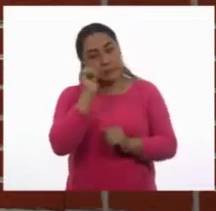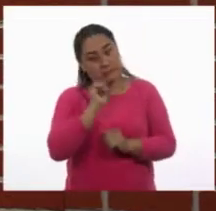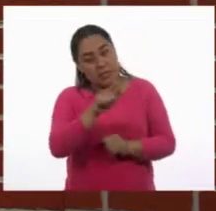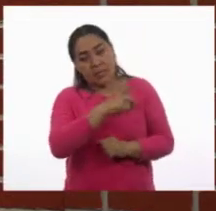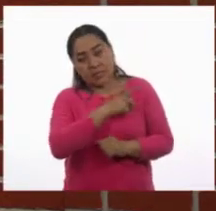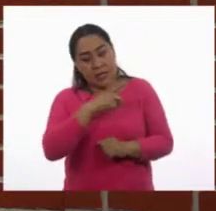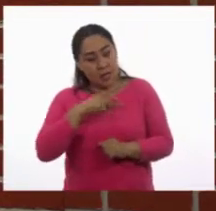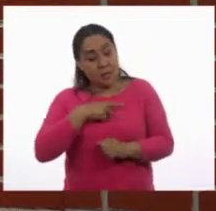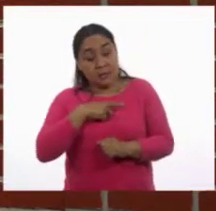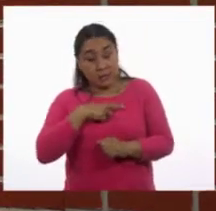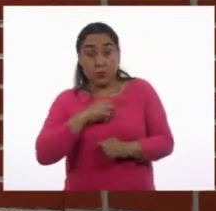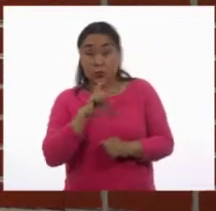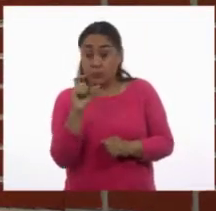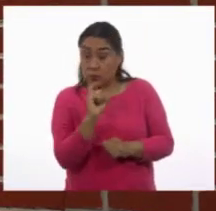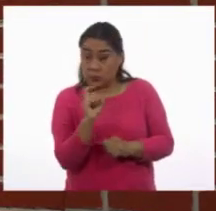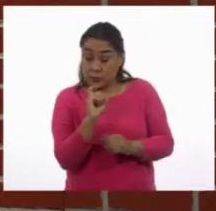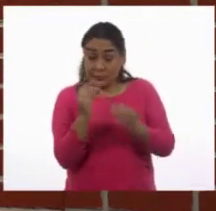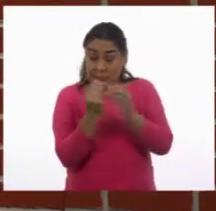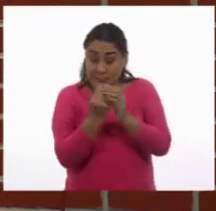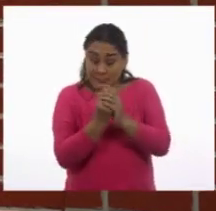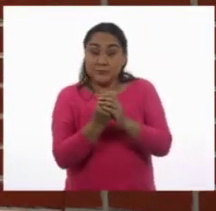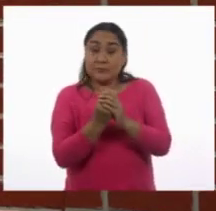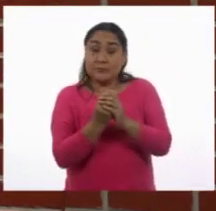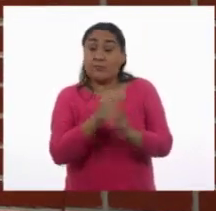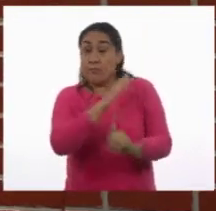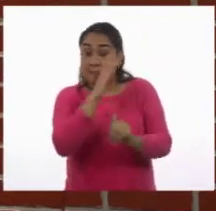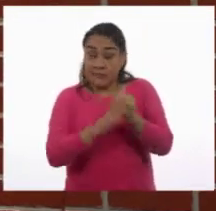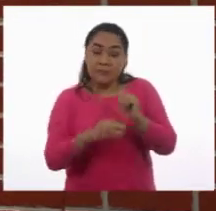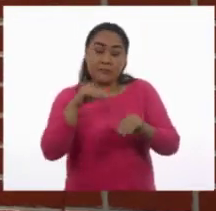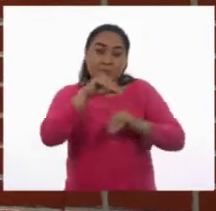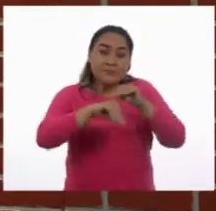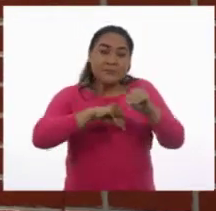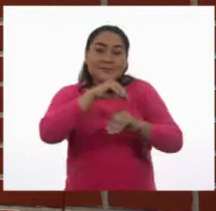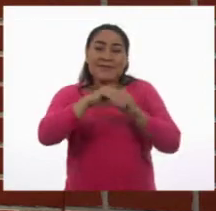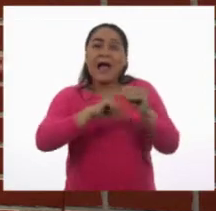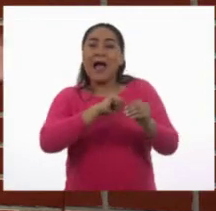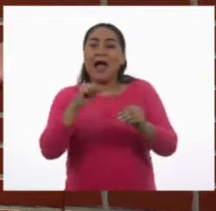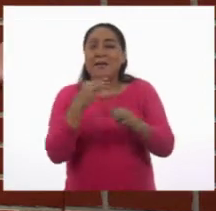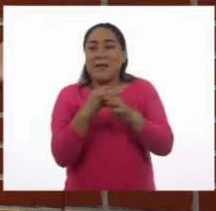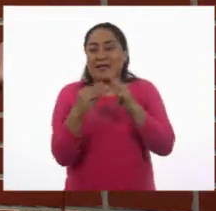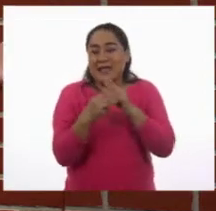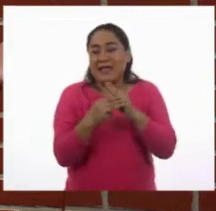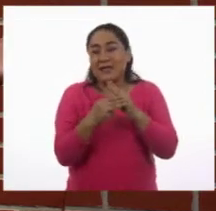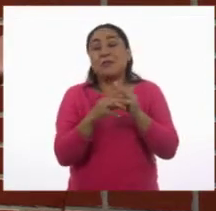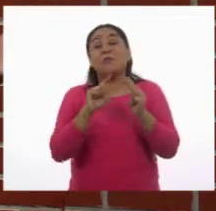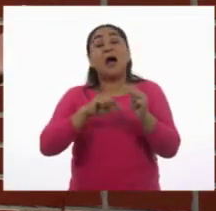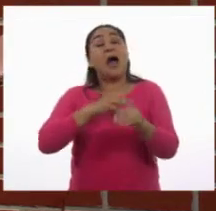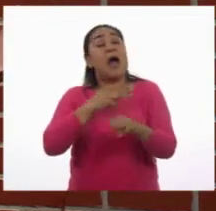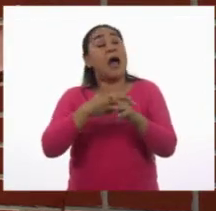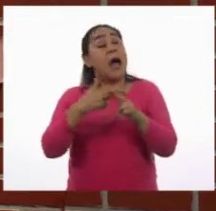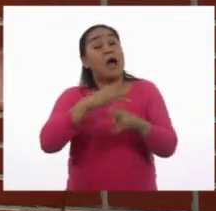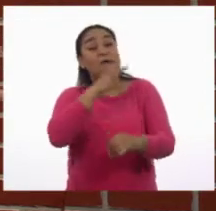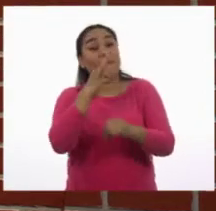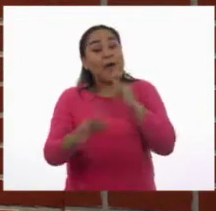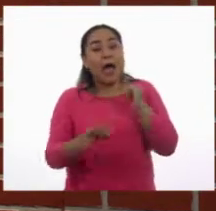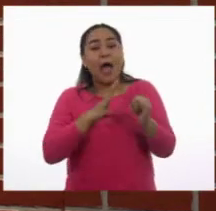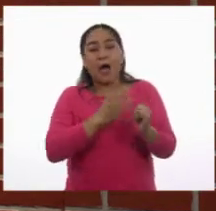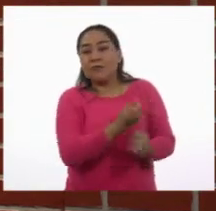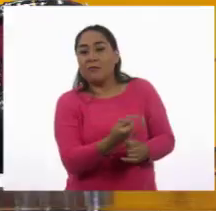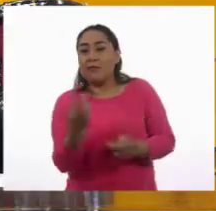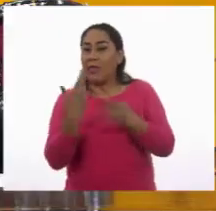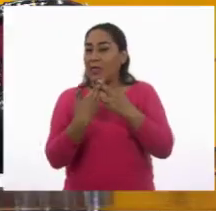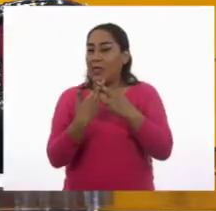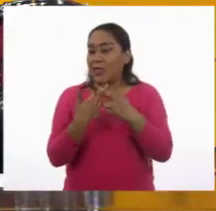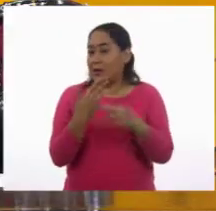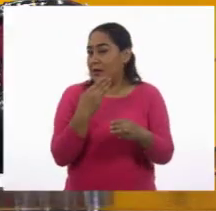guardando todos los instrumentos que construyamos en cada clase para al final tener una orquesta de instrumentos caseros. ¿Comenzamos,